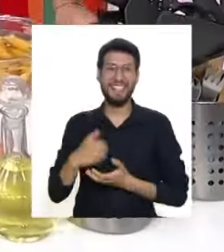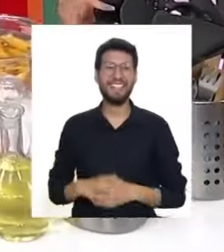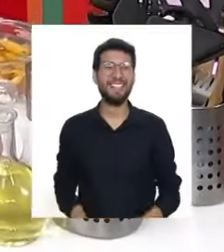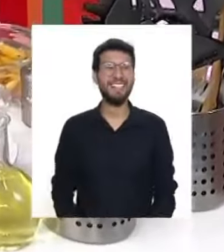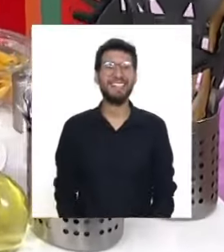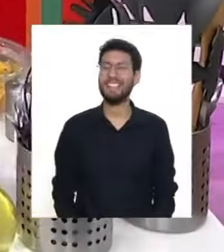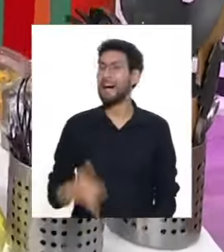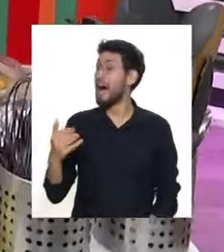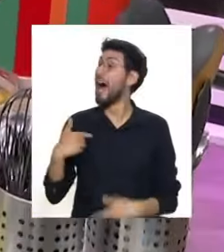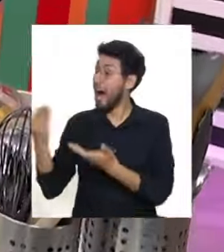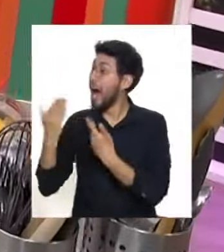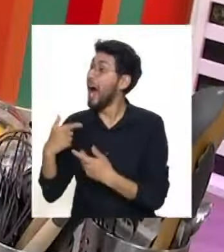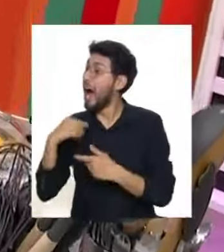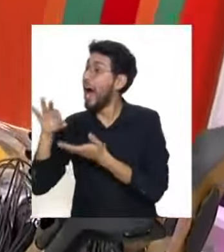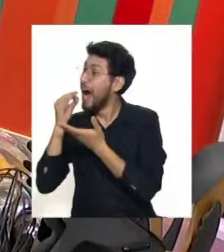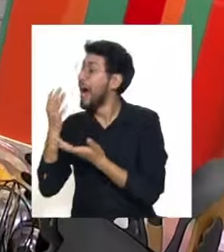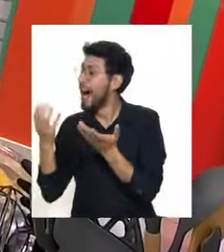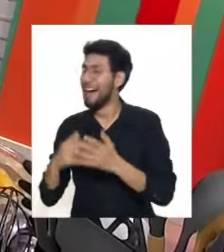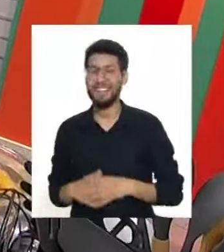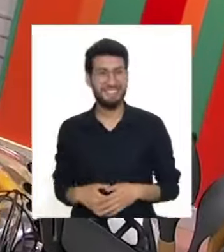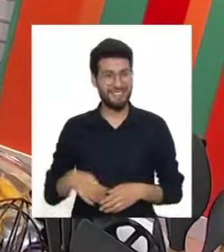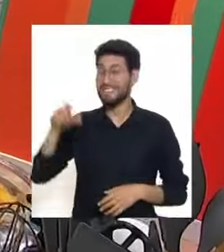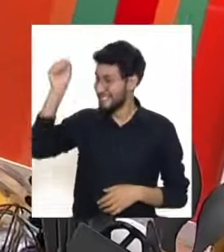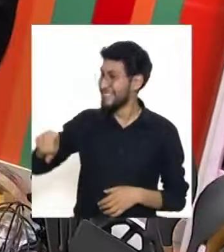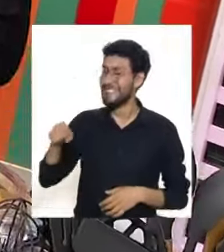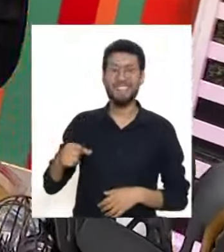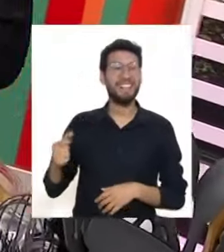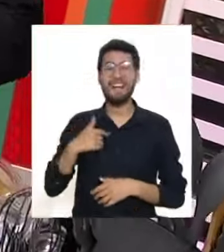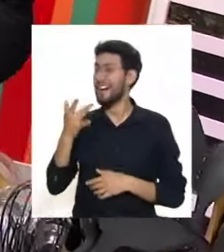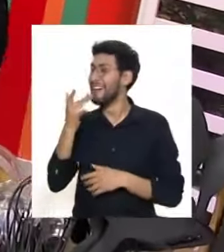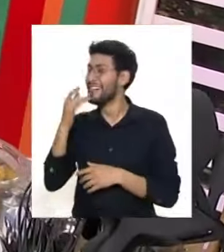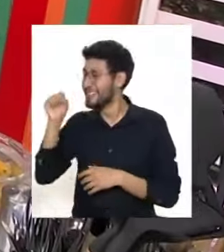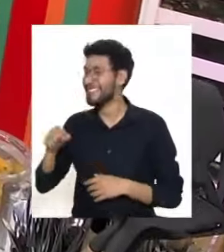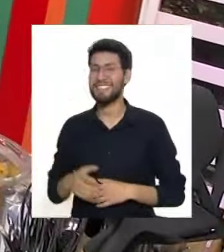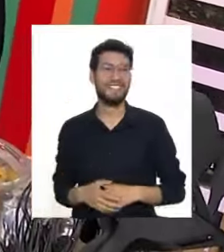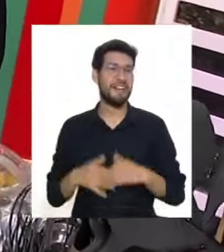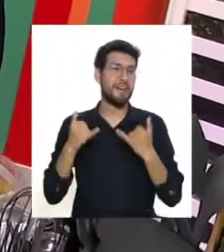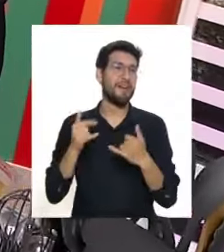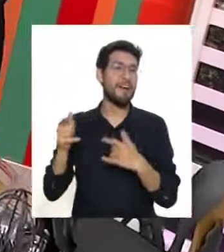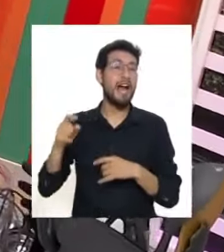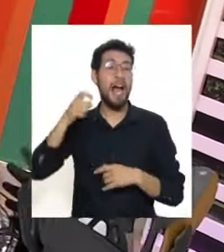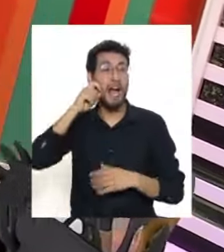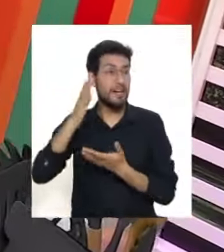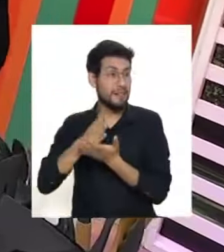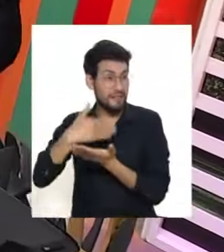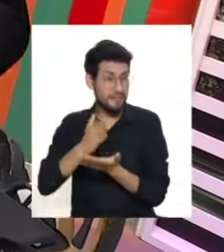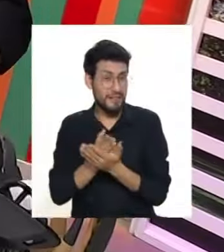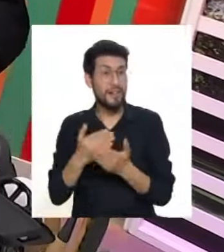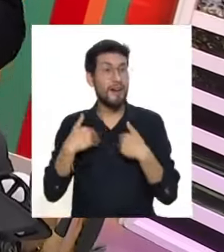Estamos esperando que nos traigan los bocaditos. Exacto, vamos a probar los bocaditos. Sí. Hemos picado la cebolla, ya. Tenemos todo listo, pero primero vamos a